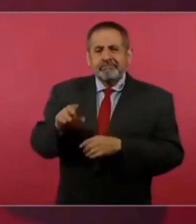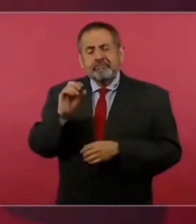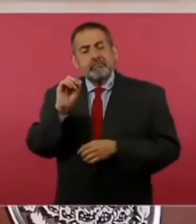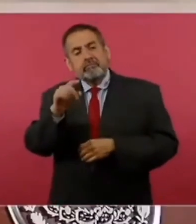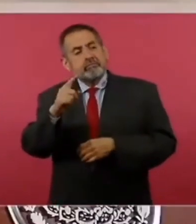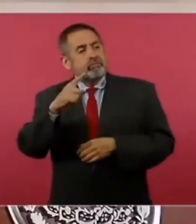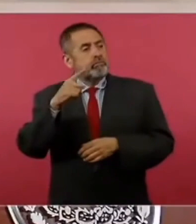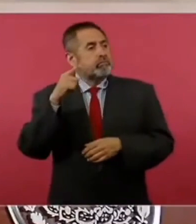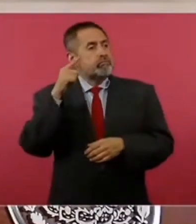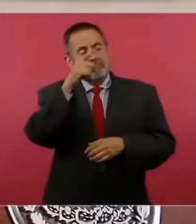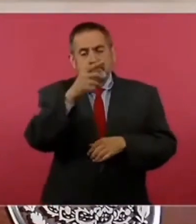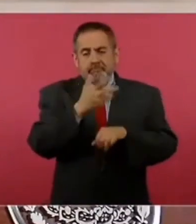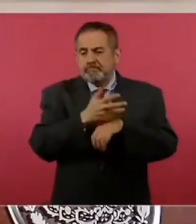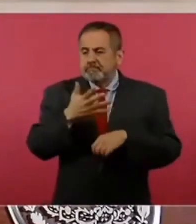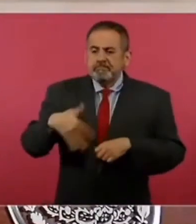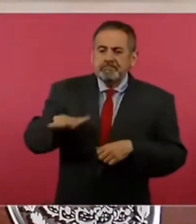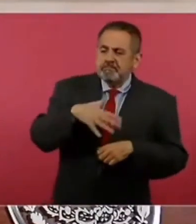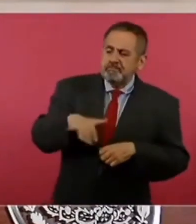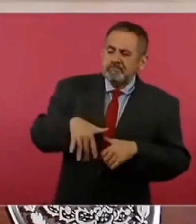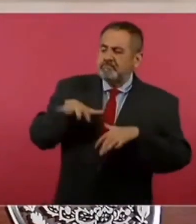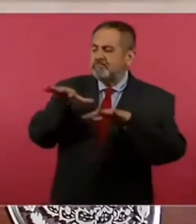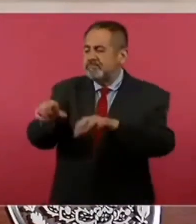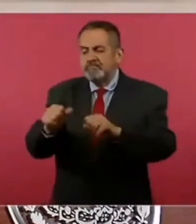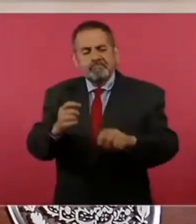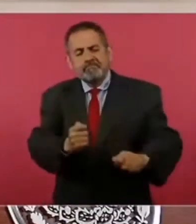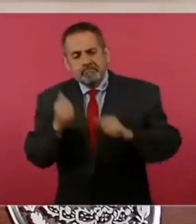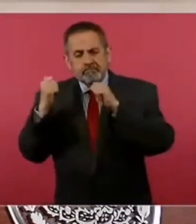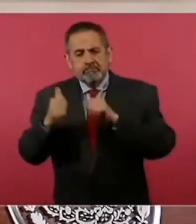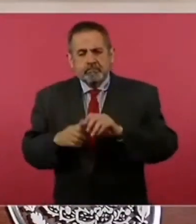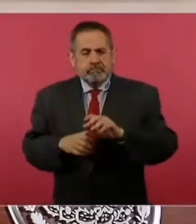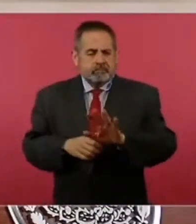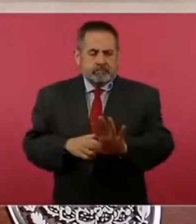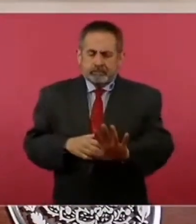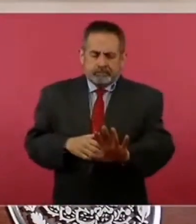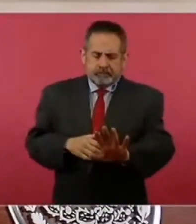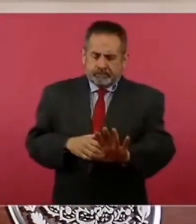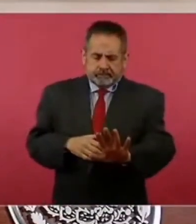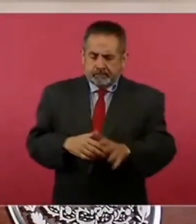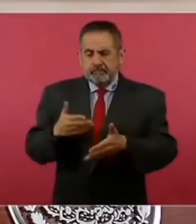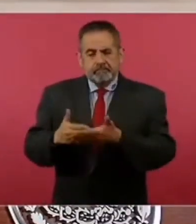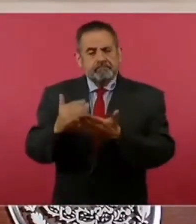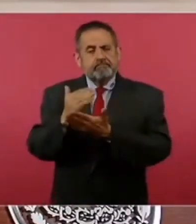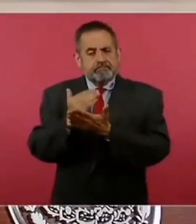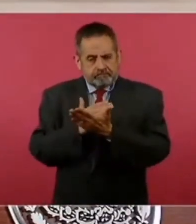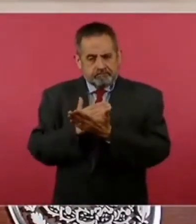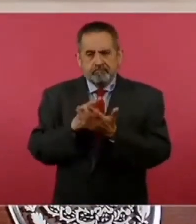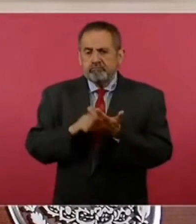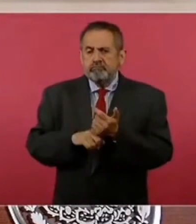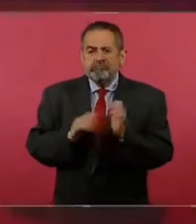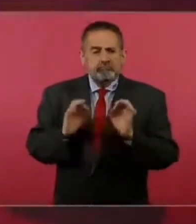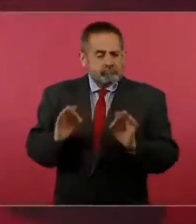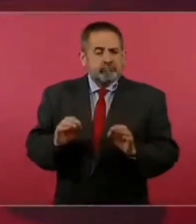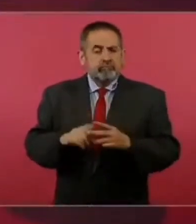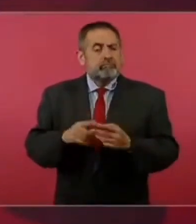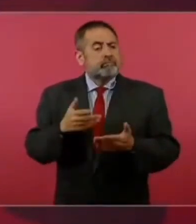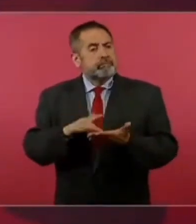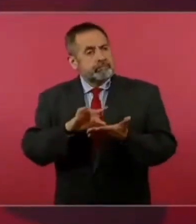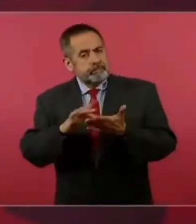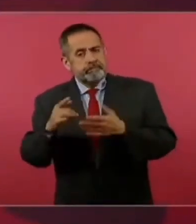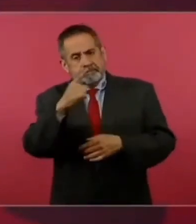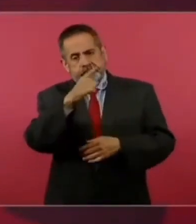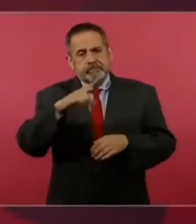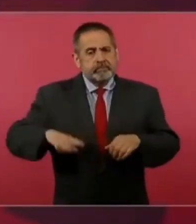de nuestros paisanos migrantes en Estados Unidos ahora no se lo agradecemos mucho a los gobiernos